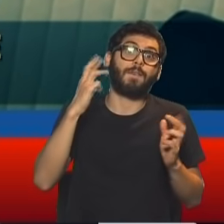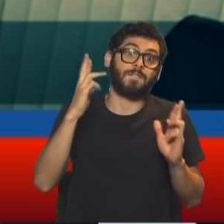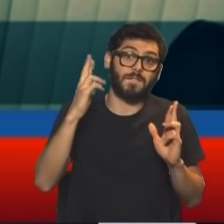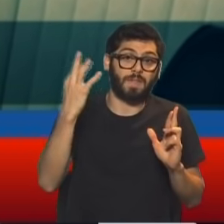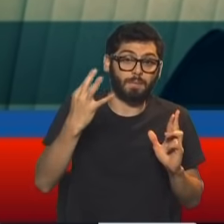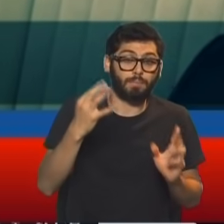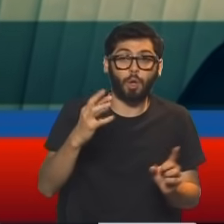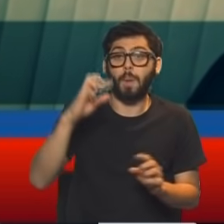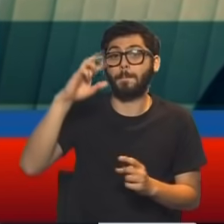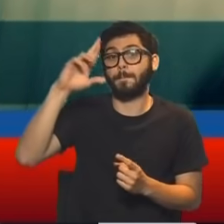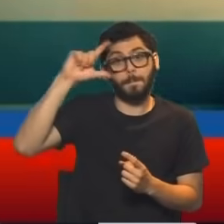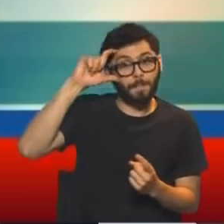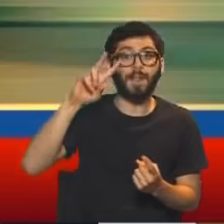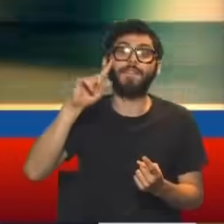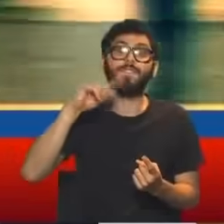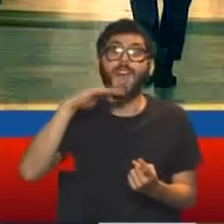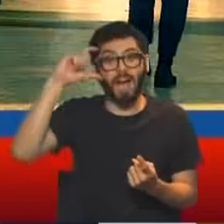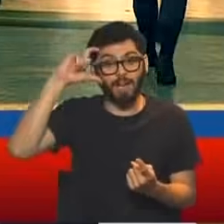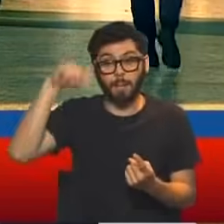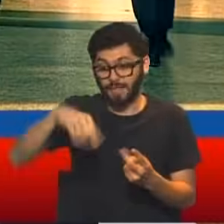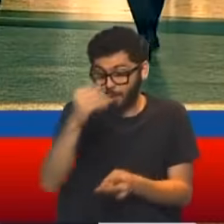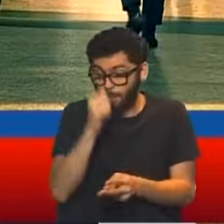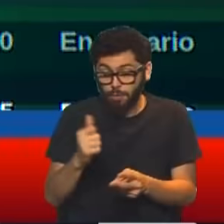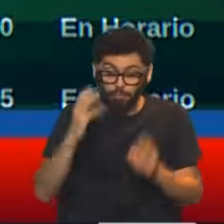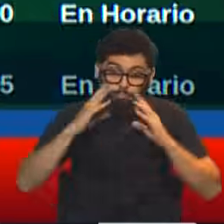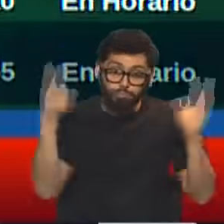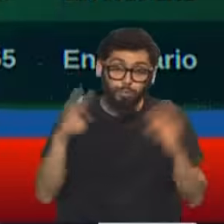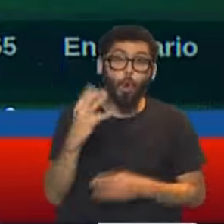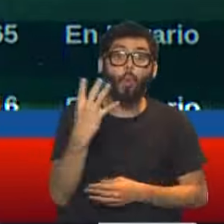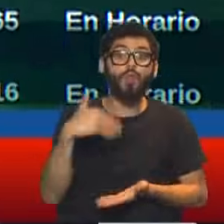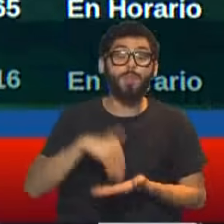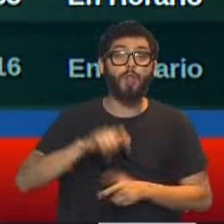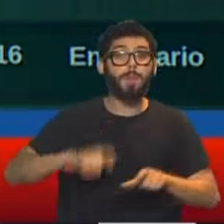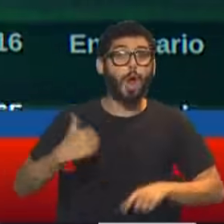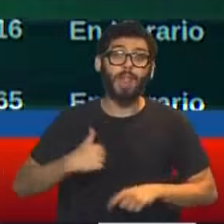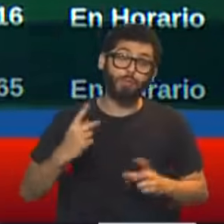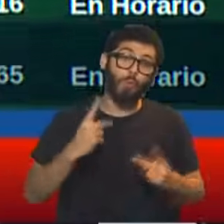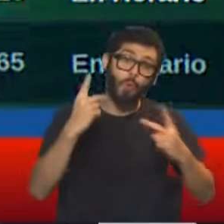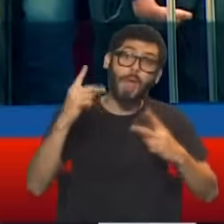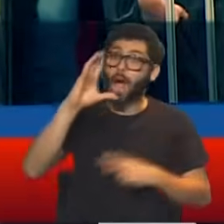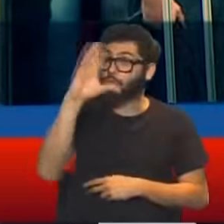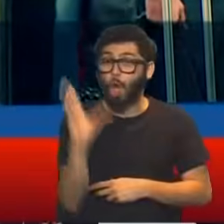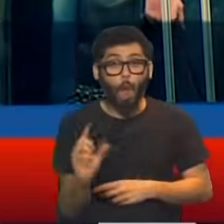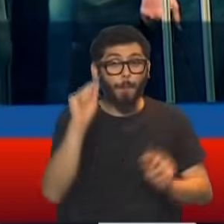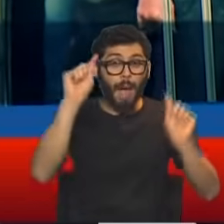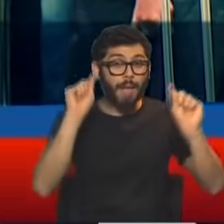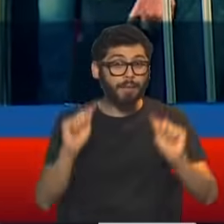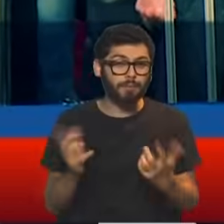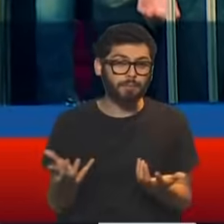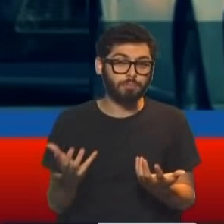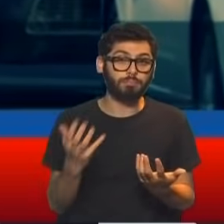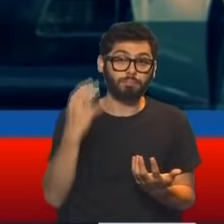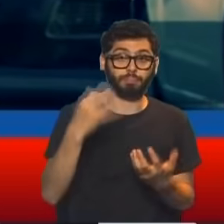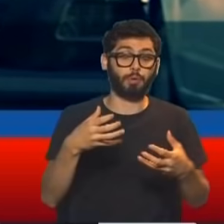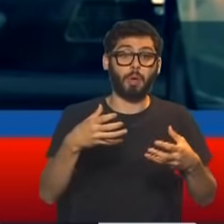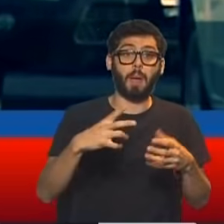semana, hay que ser sinceros, desbordó más de 4 millones de argentinos viajando por todo el país, un movimiento estimado por el sector privado,